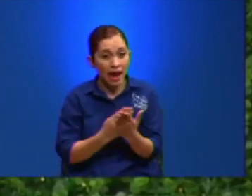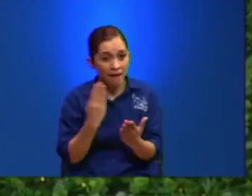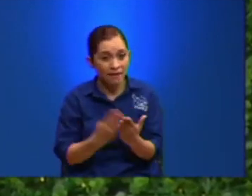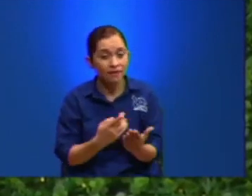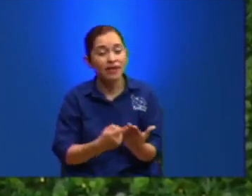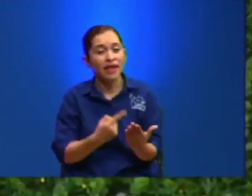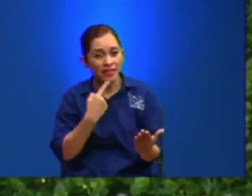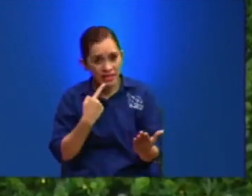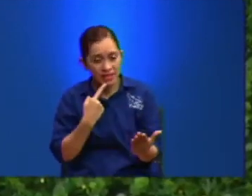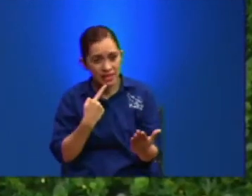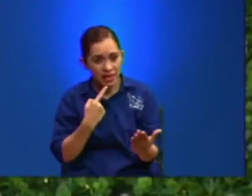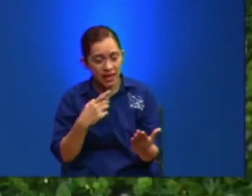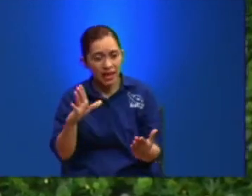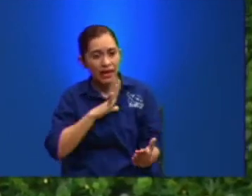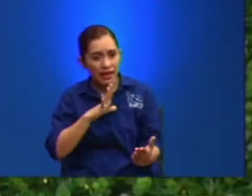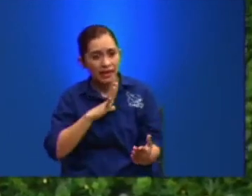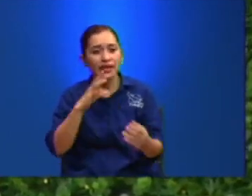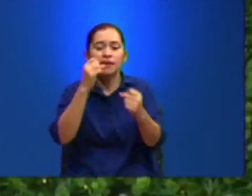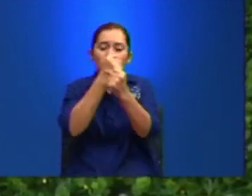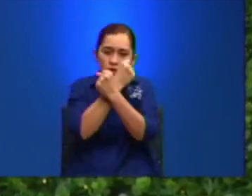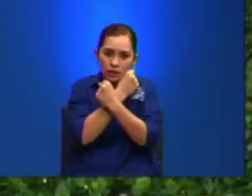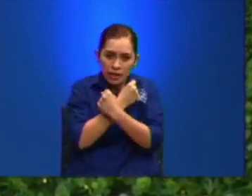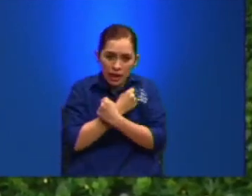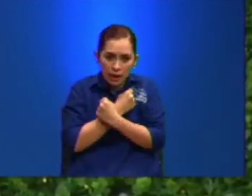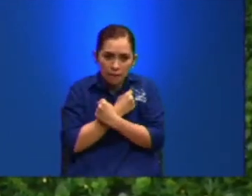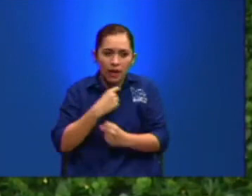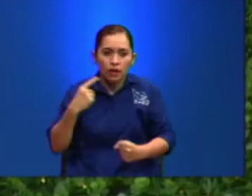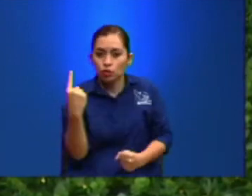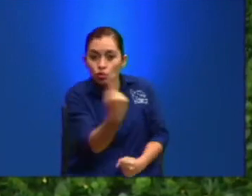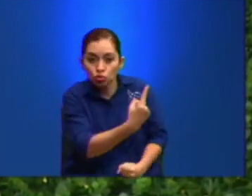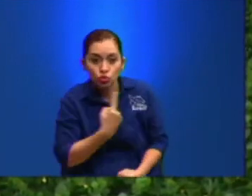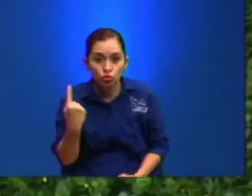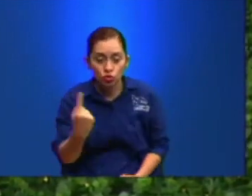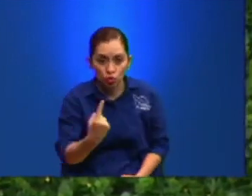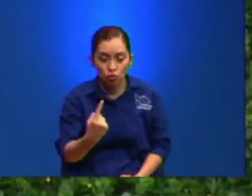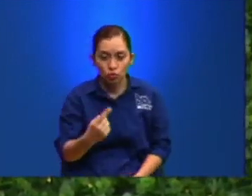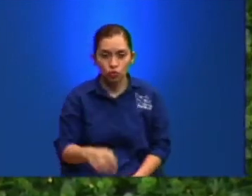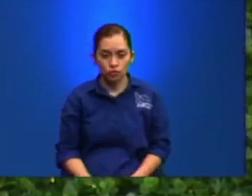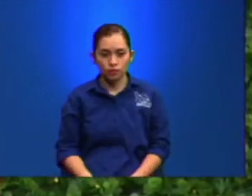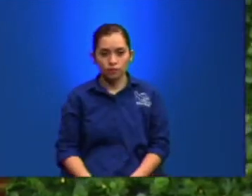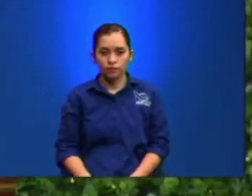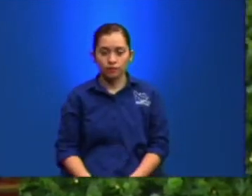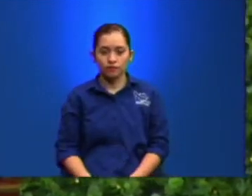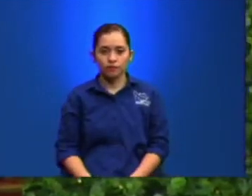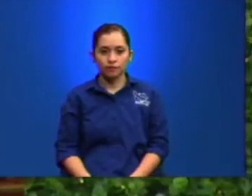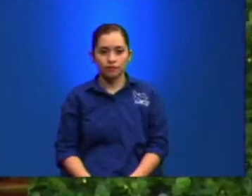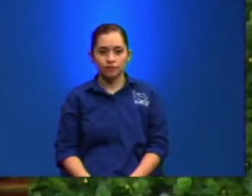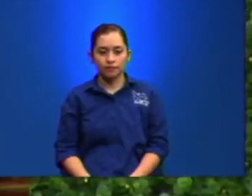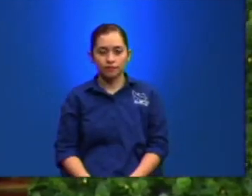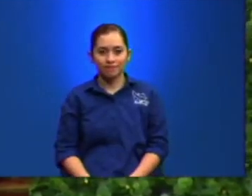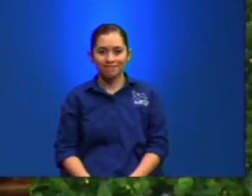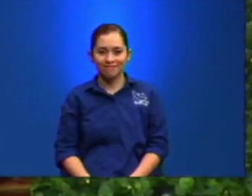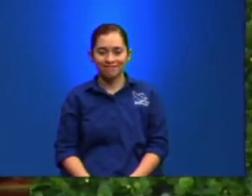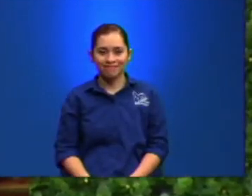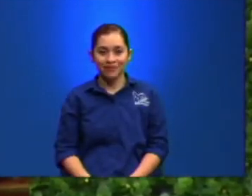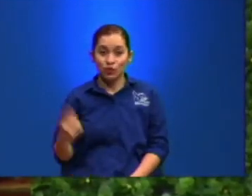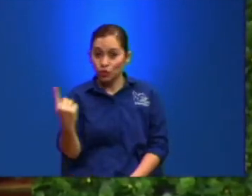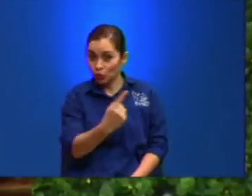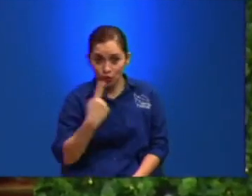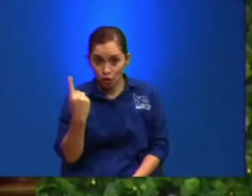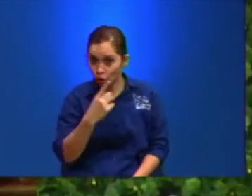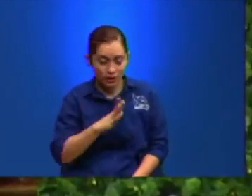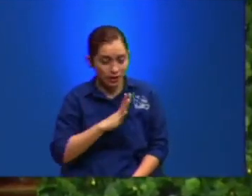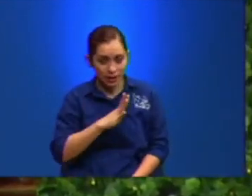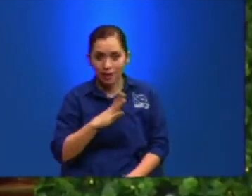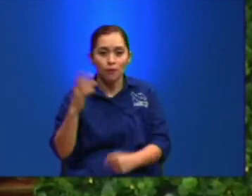yo todavía no muchos los amo de vuestra marlowe se gana nada de nada